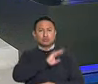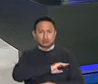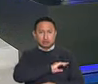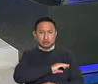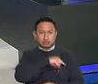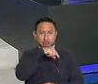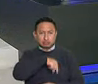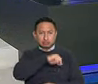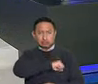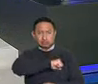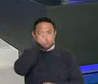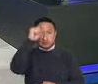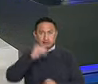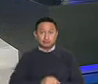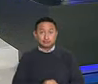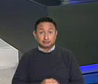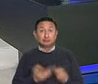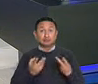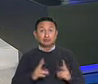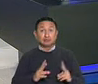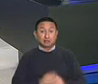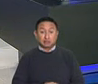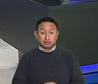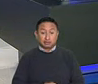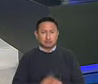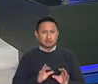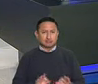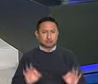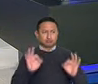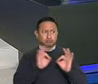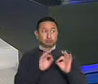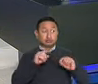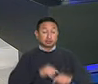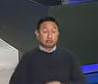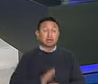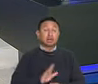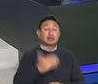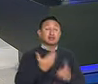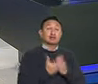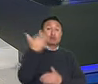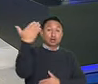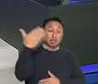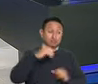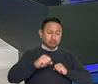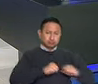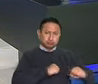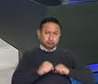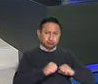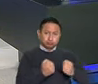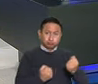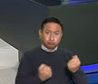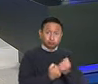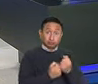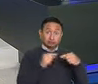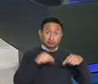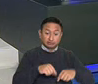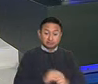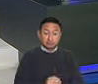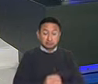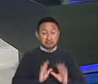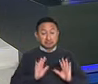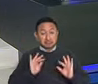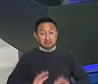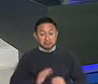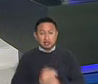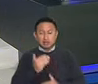los concejales ganadores, también es trascendental para la gestión que tenga el futuro alcalde de Quito. Estaremos